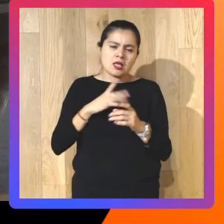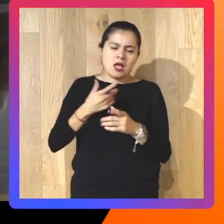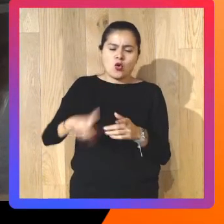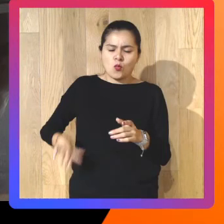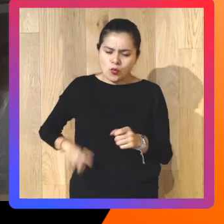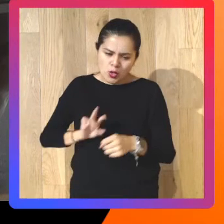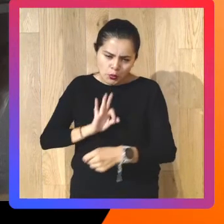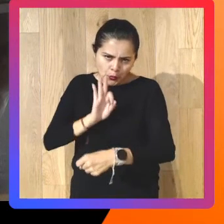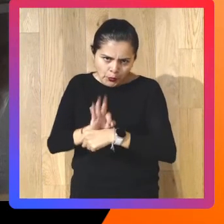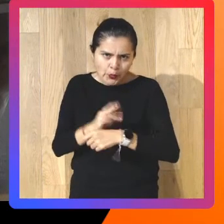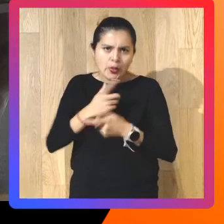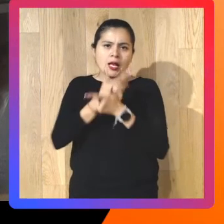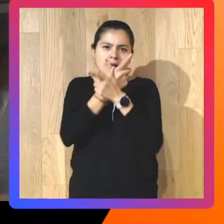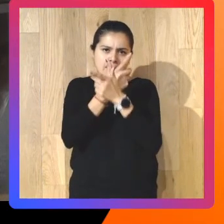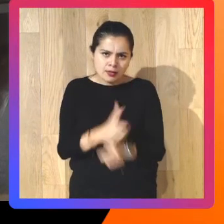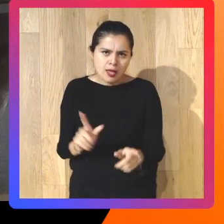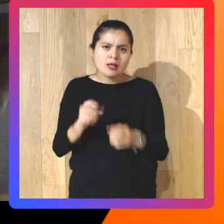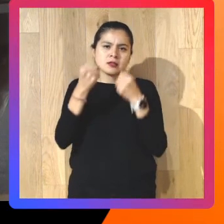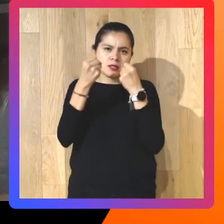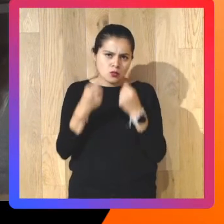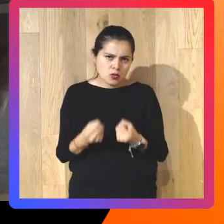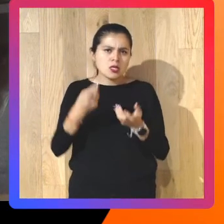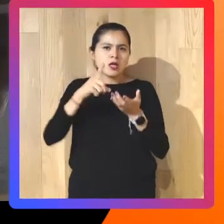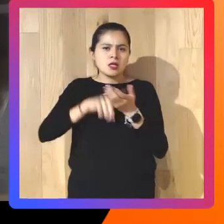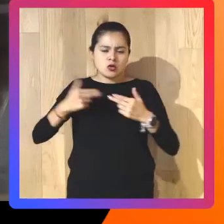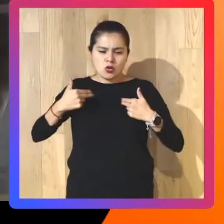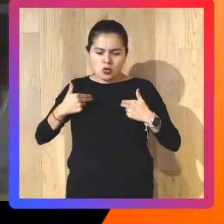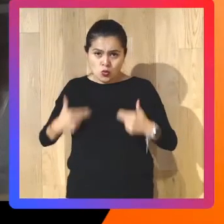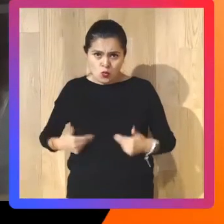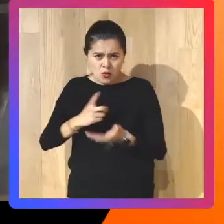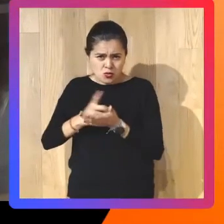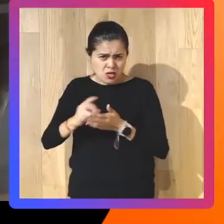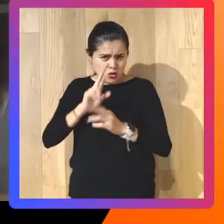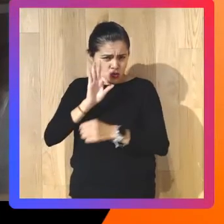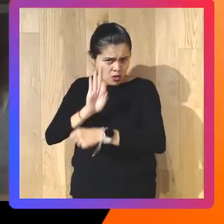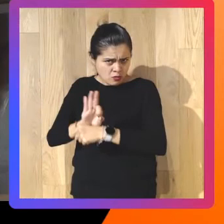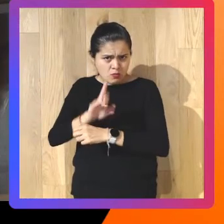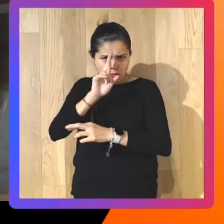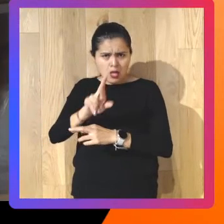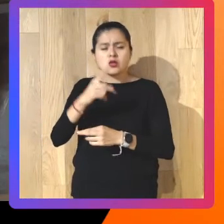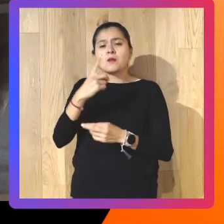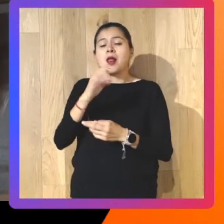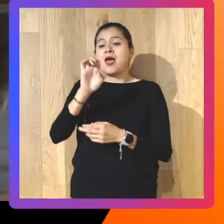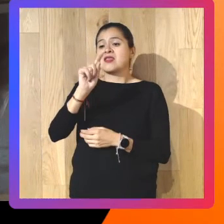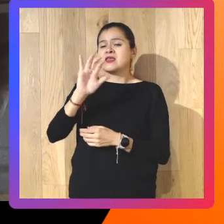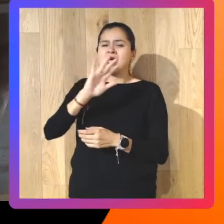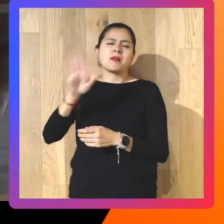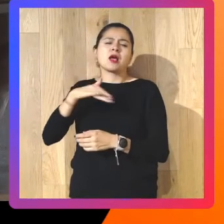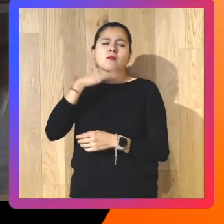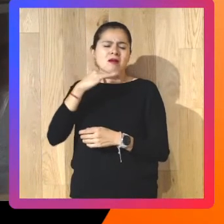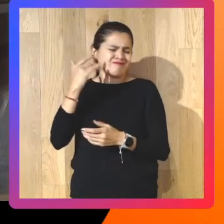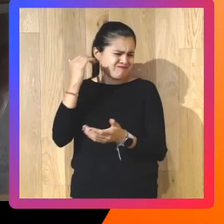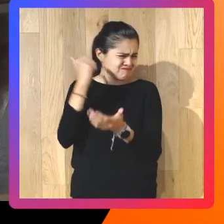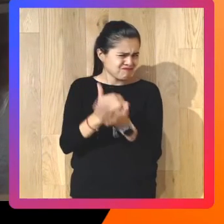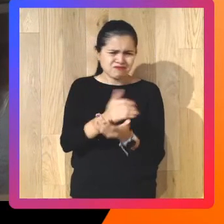que haya libertades, que haya respeto a los derechos humanos, que haya ética e integridad para cerrarle el paso a la corrupción. Pero finalmente lo